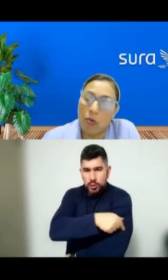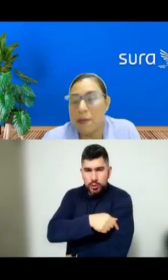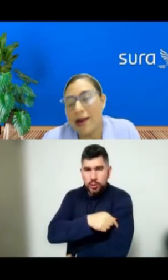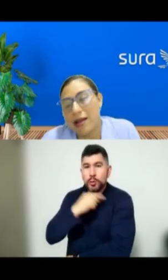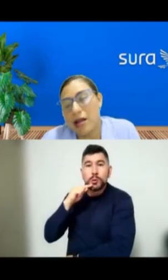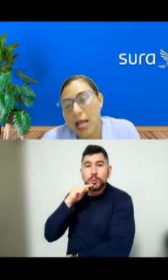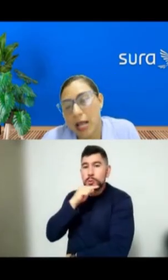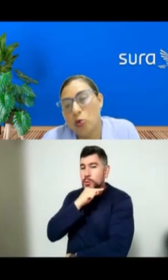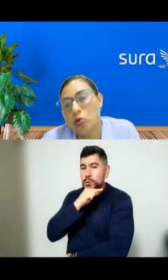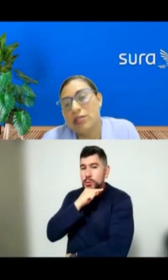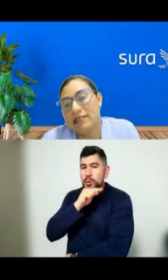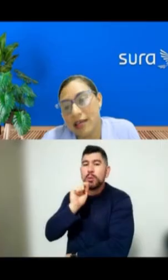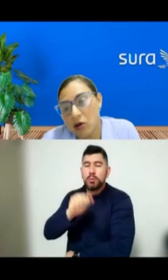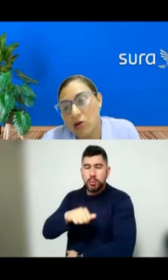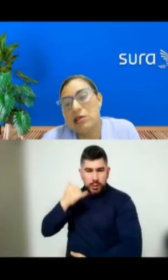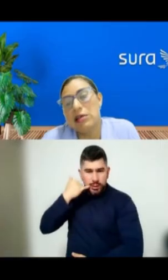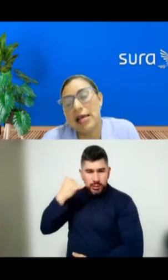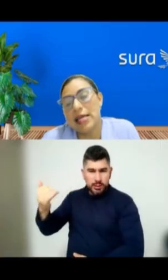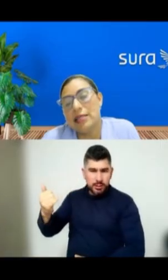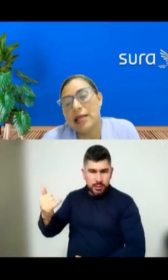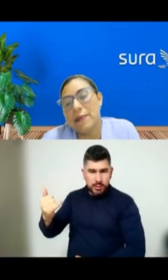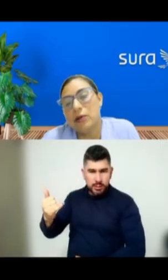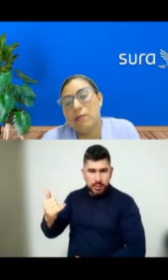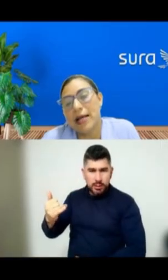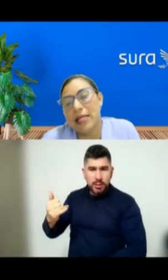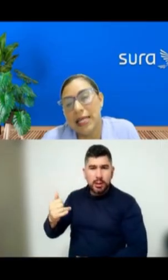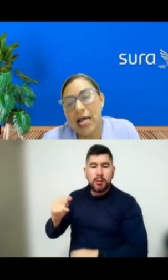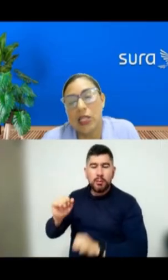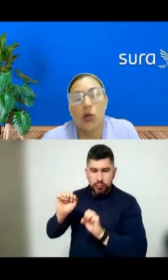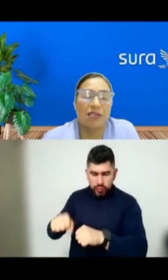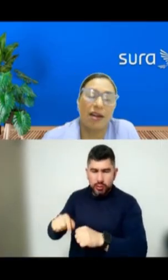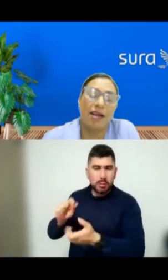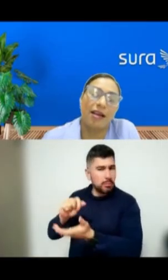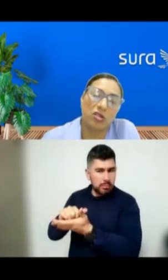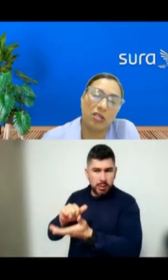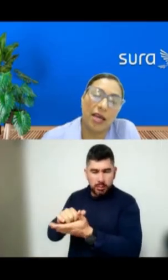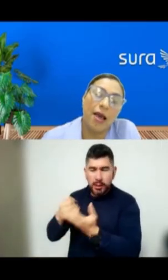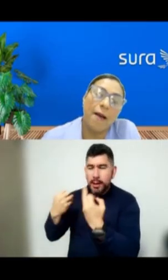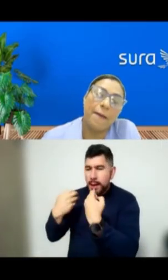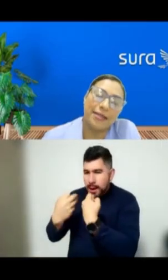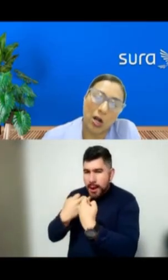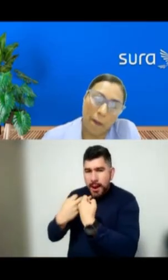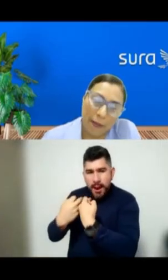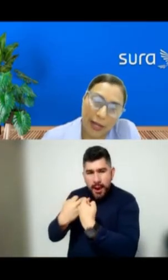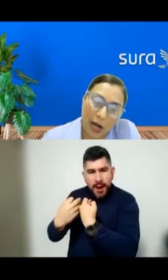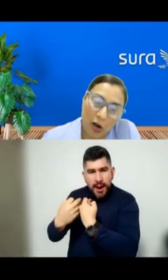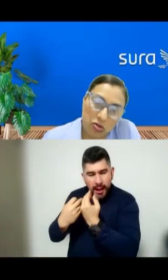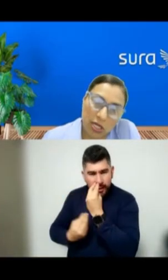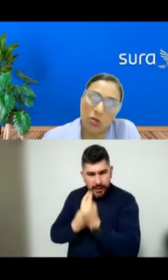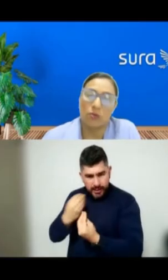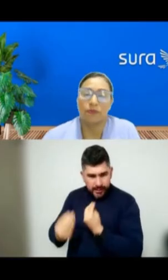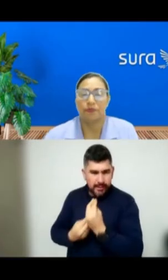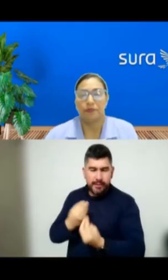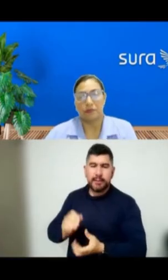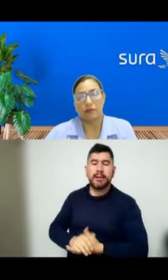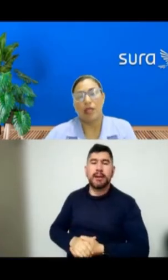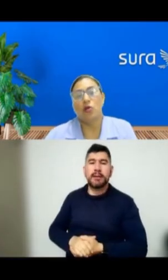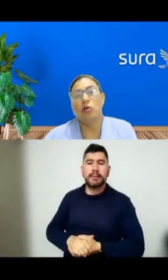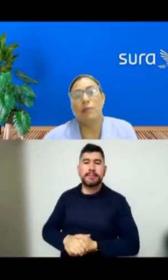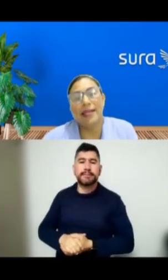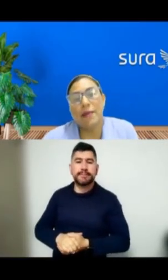fácilmente también lo podemos llamar el 132 y aquí también nos van indicando qué hacer en caso de prestar los primeros